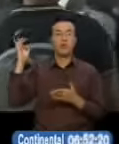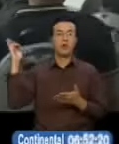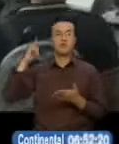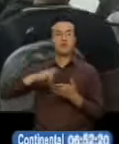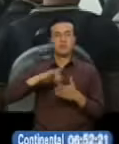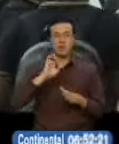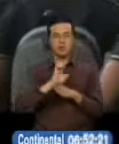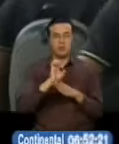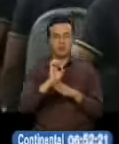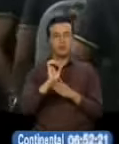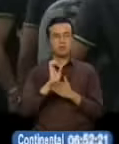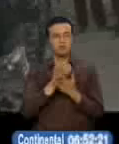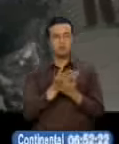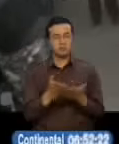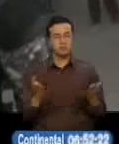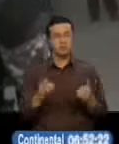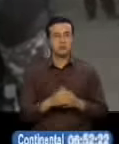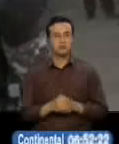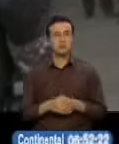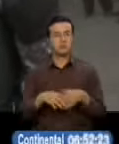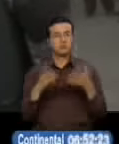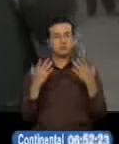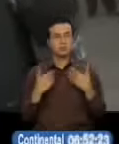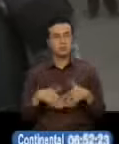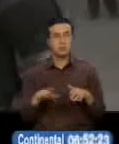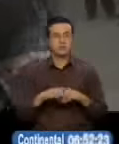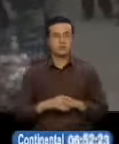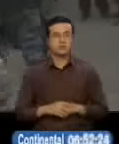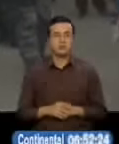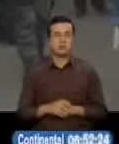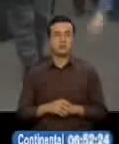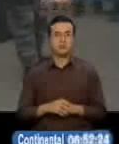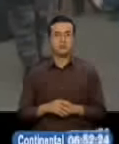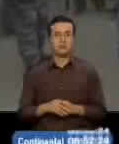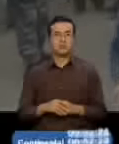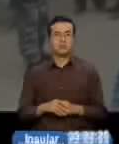Atlético Nacional colombiano. Inmediatamente luego de esto,